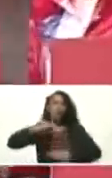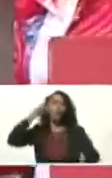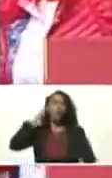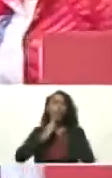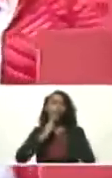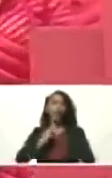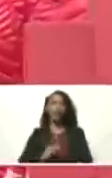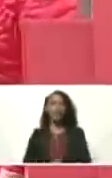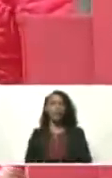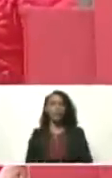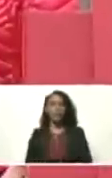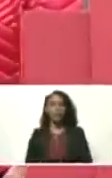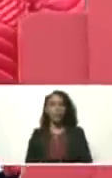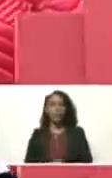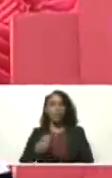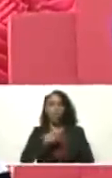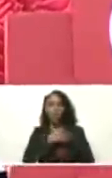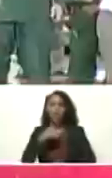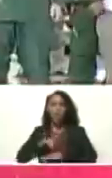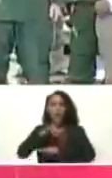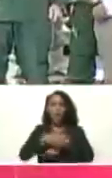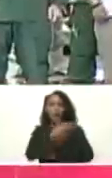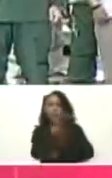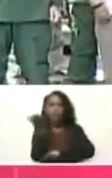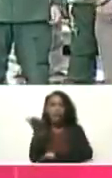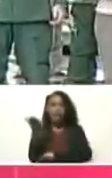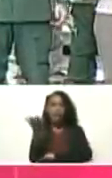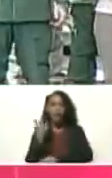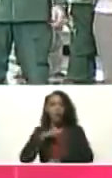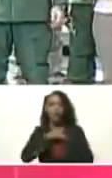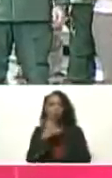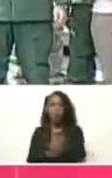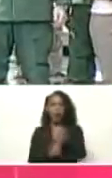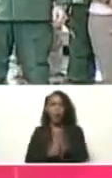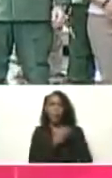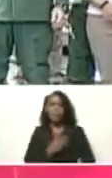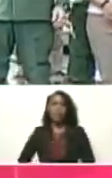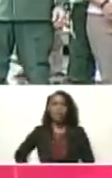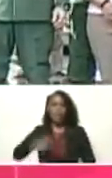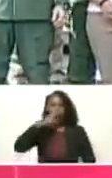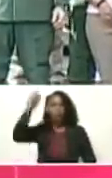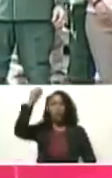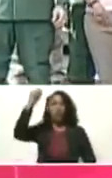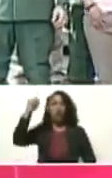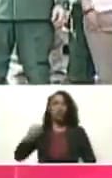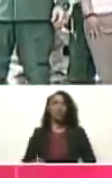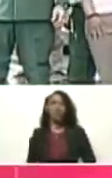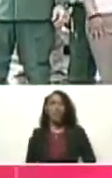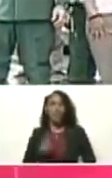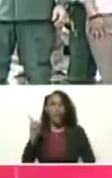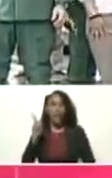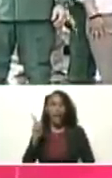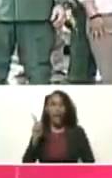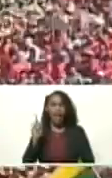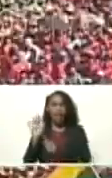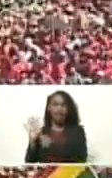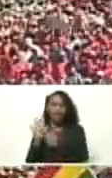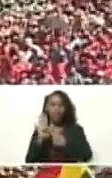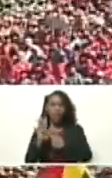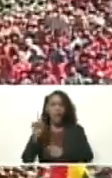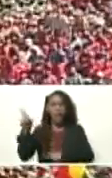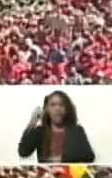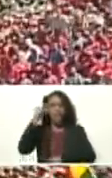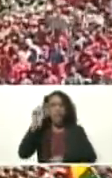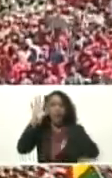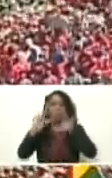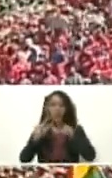bolivariana! Quiero dejar con ustedes a nuestro hermano presidente Nicolás Maduro, que ese día 11, 12